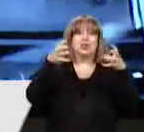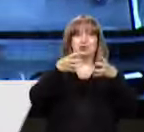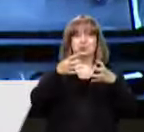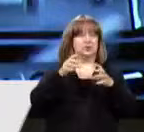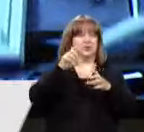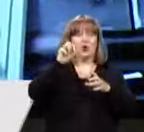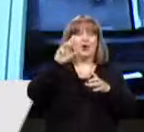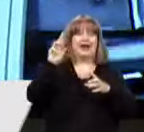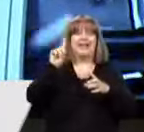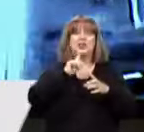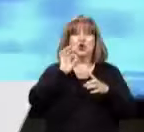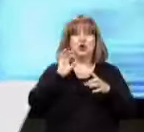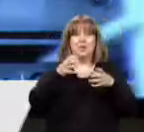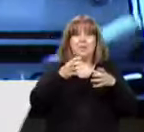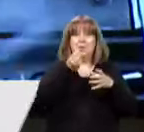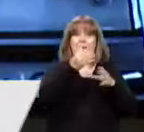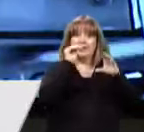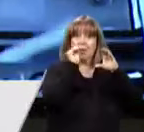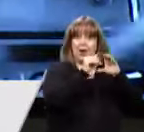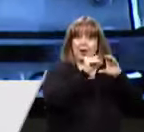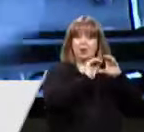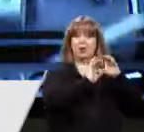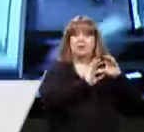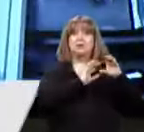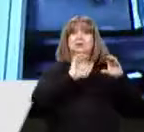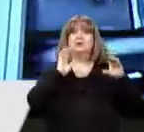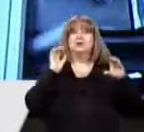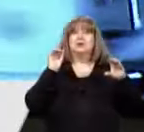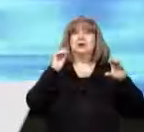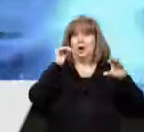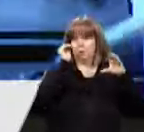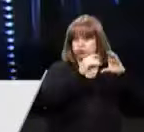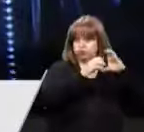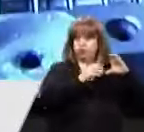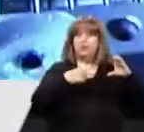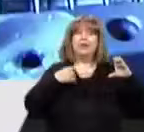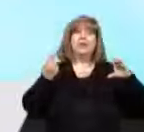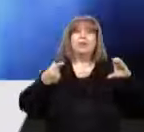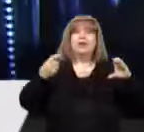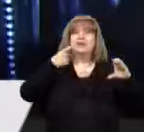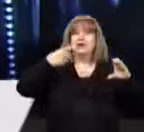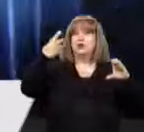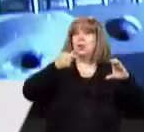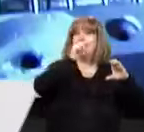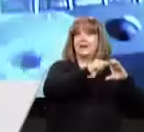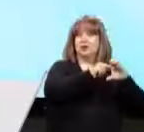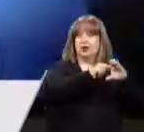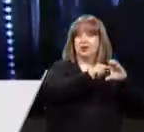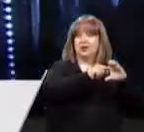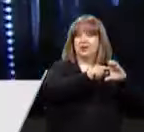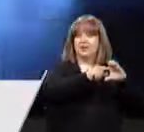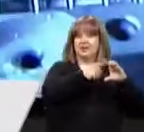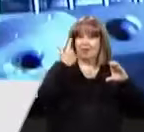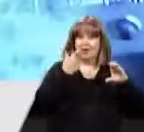verdad entonces a la hora de sentar yo de sentarme con un cliente con un inversor que me dice Bueno la parte más fácil es comprar dólares y